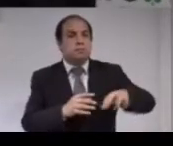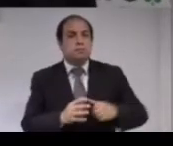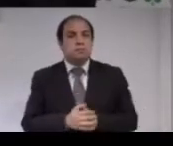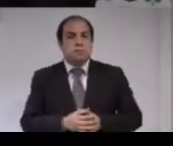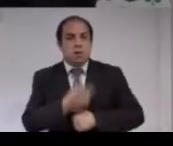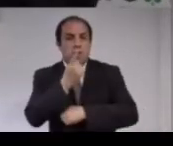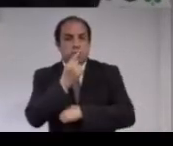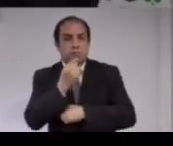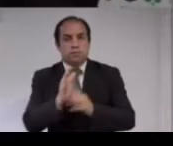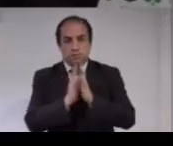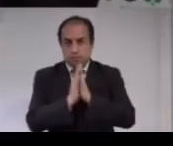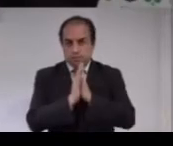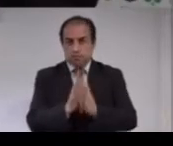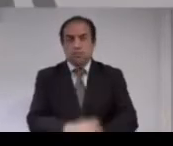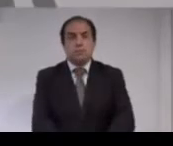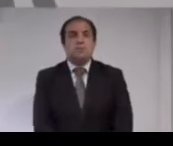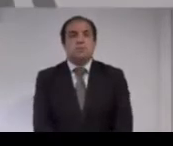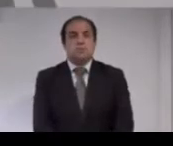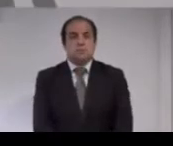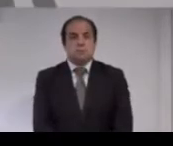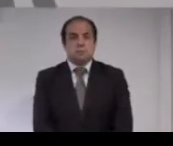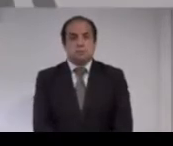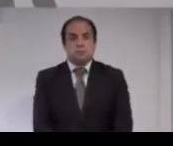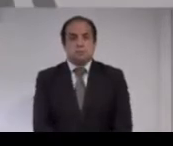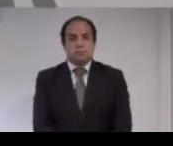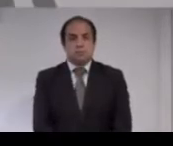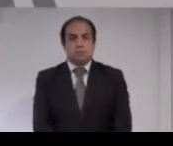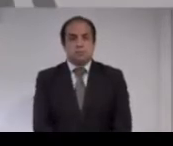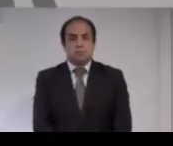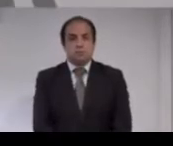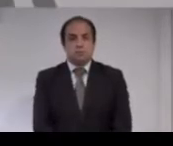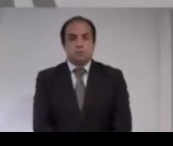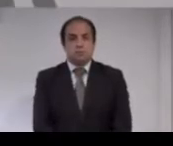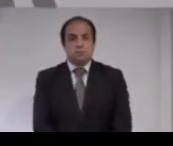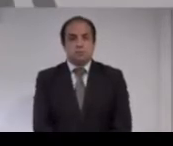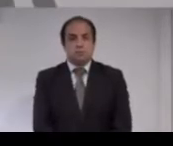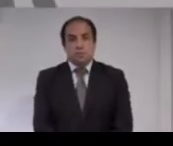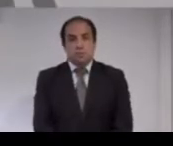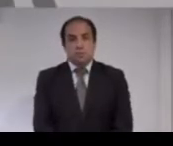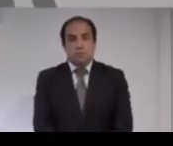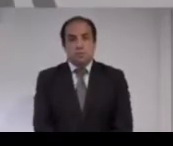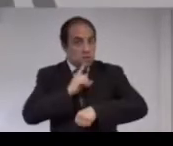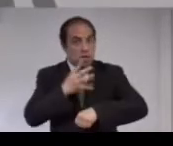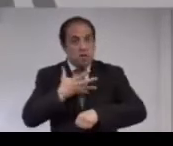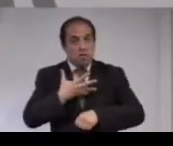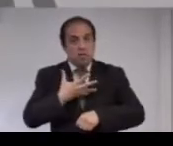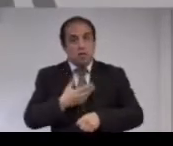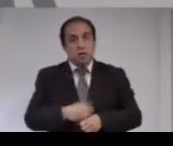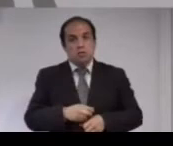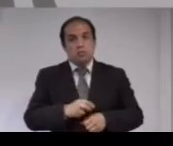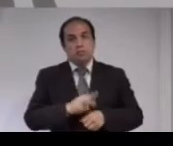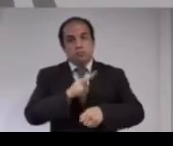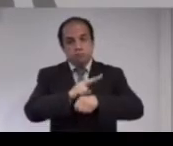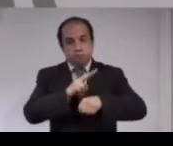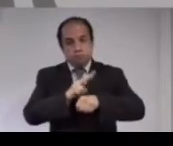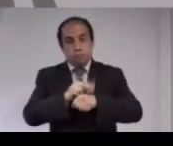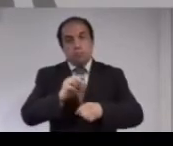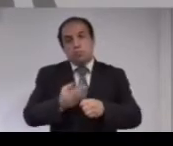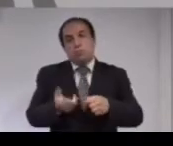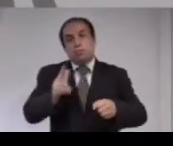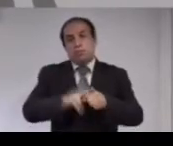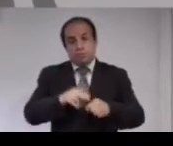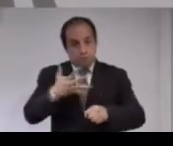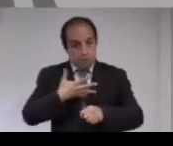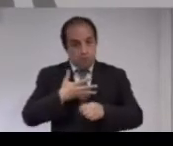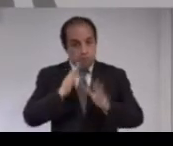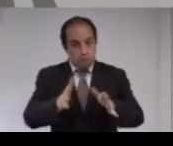los policías, por favor? Mire, como en el caso de que comentábamos de los hospitalarios que ya tienen,